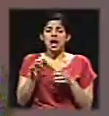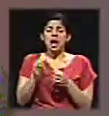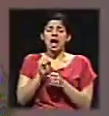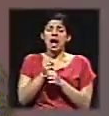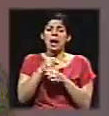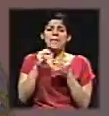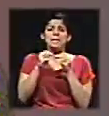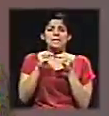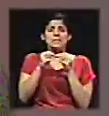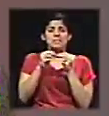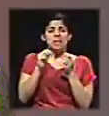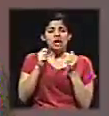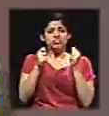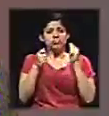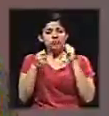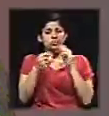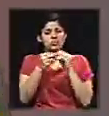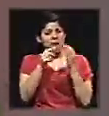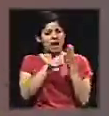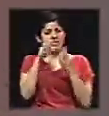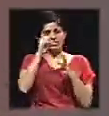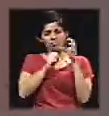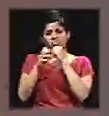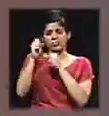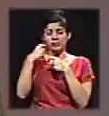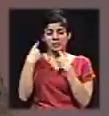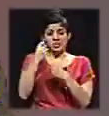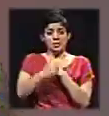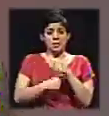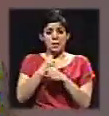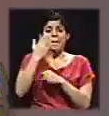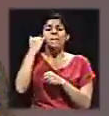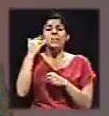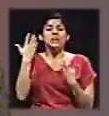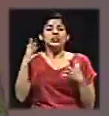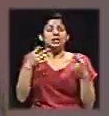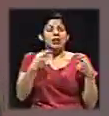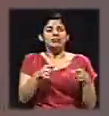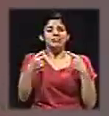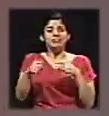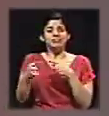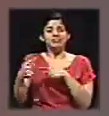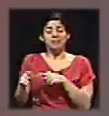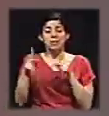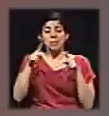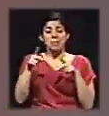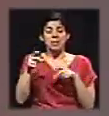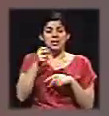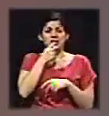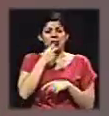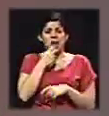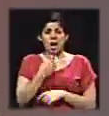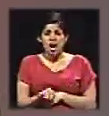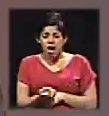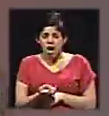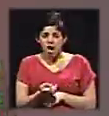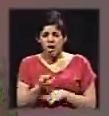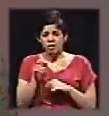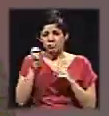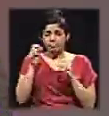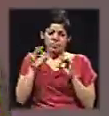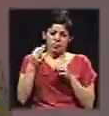haciendo más agudo conforme pasan los años, porque han ocurrido cosas que han dejado a la gente perpleja, para ponerlo de esa